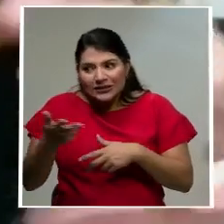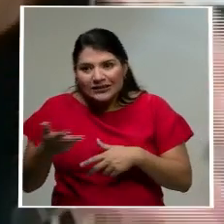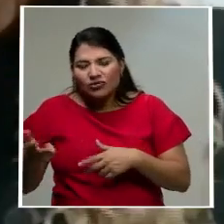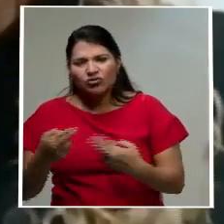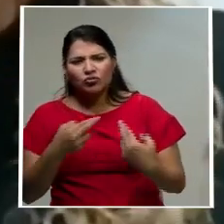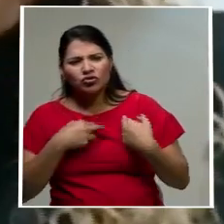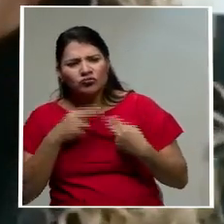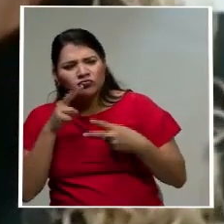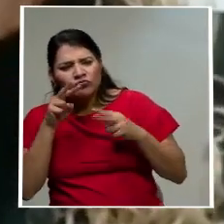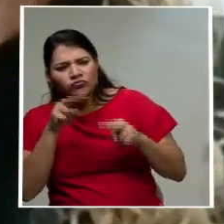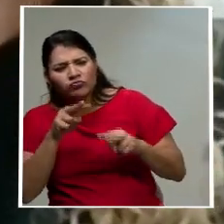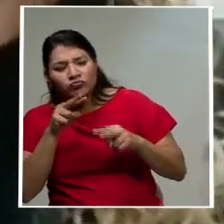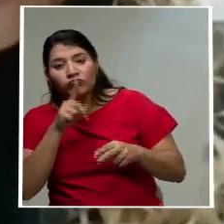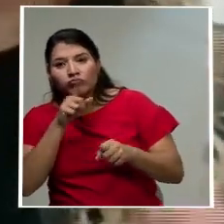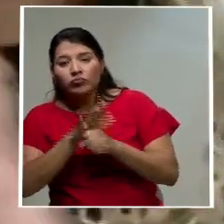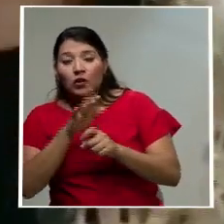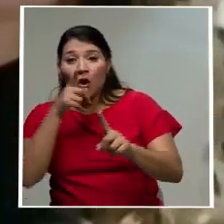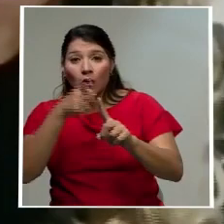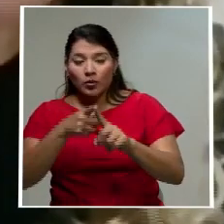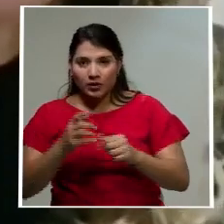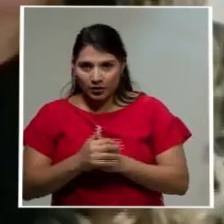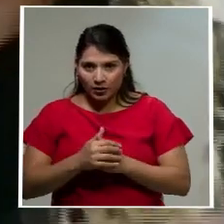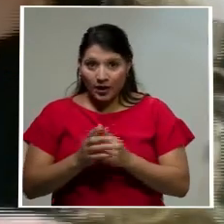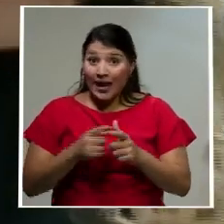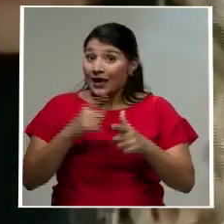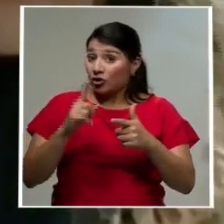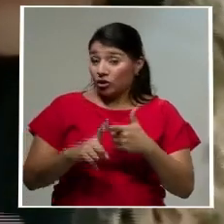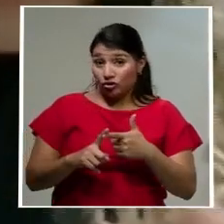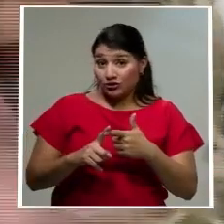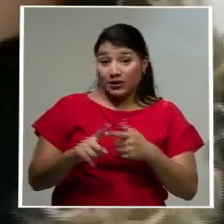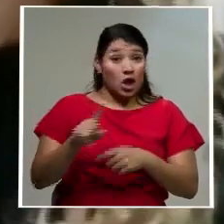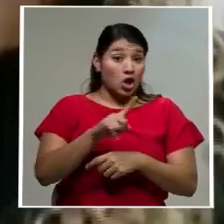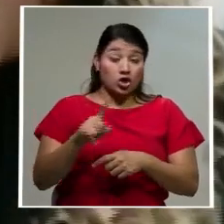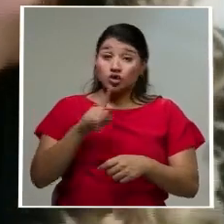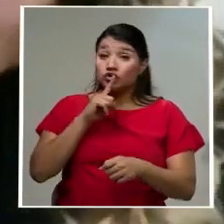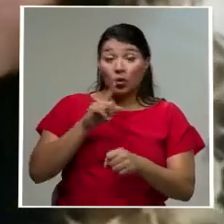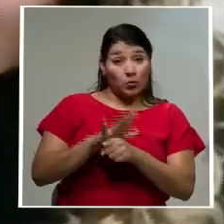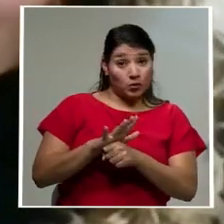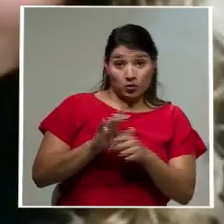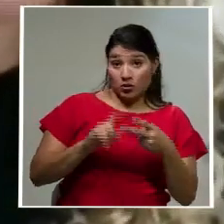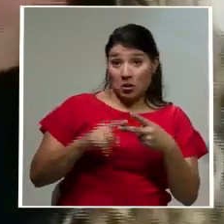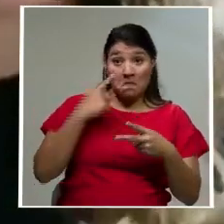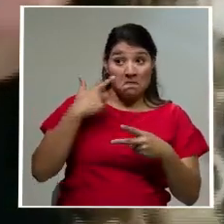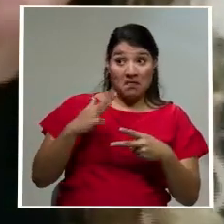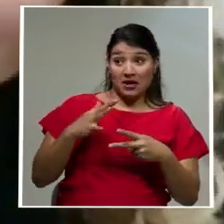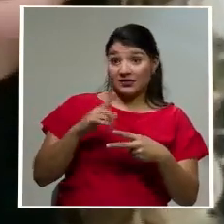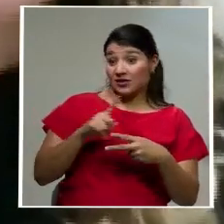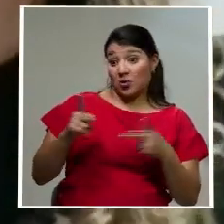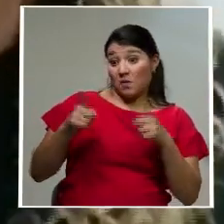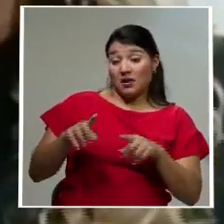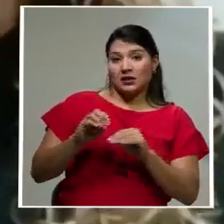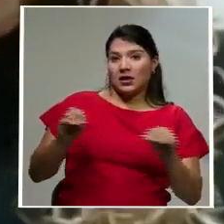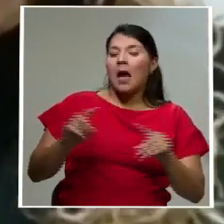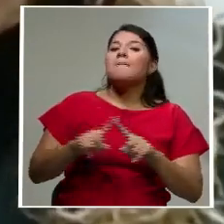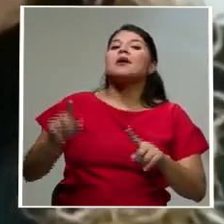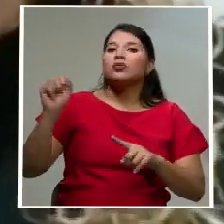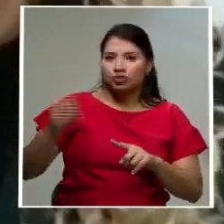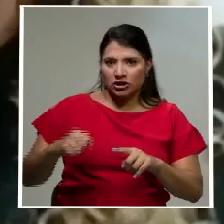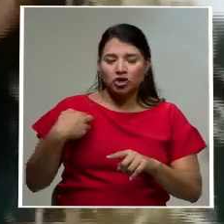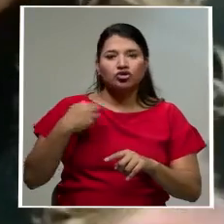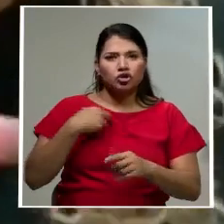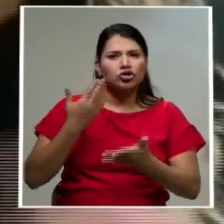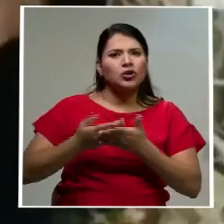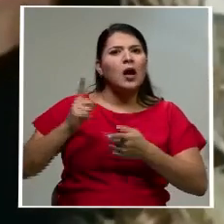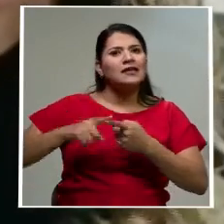¿verdad? Entonces, lo que no se vale es que además de que no se cumplió, y pareciera, según ellos, que no va a pasar nada, pero sí va a pasar, vienen